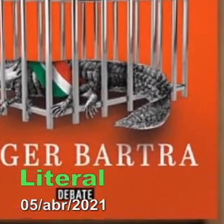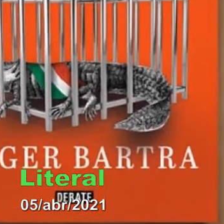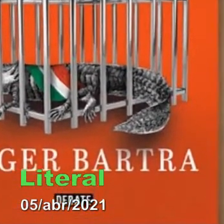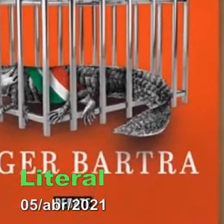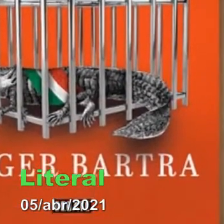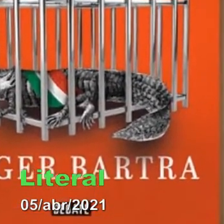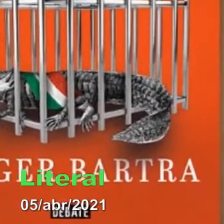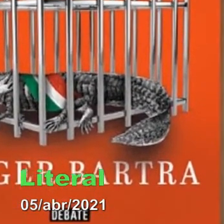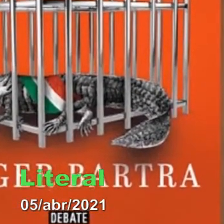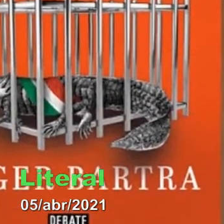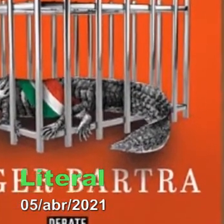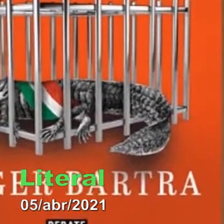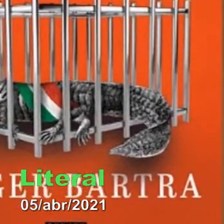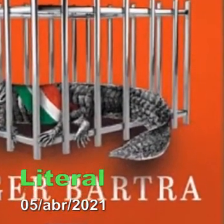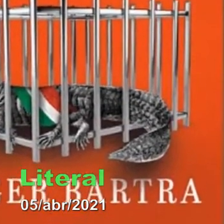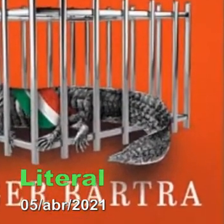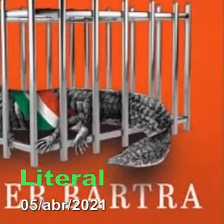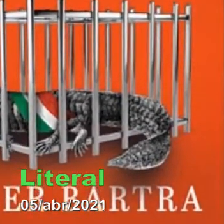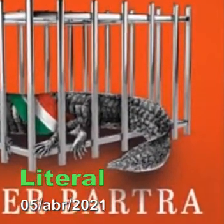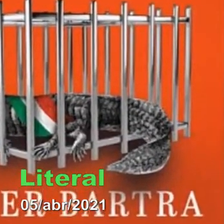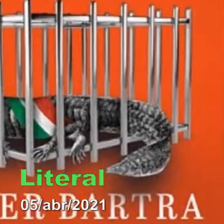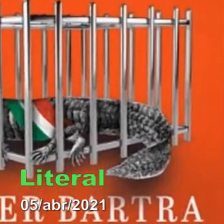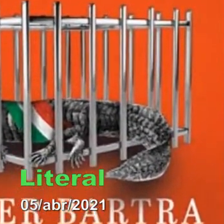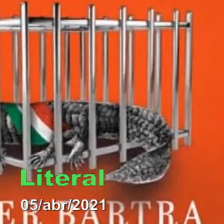y lo cooptó